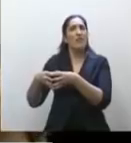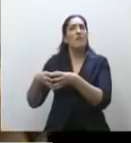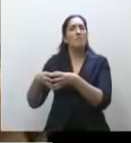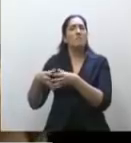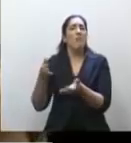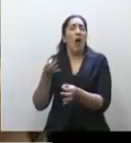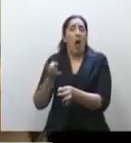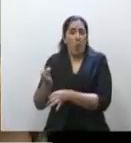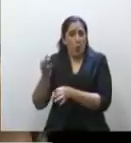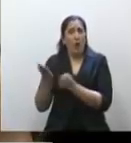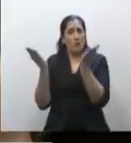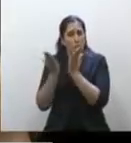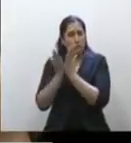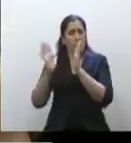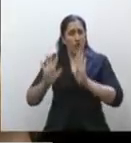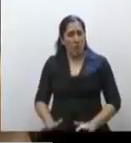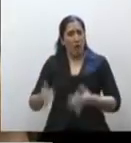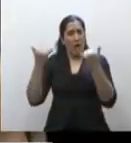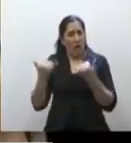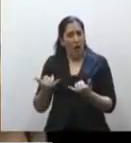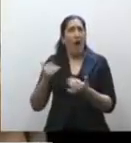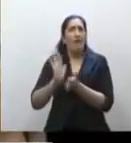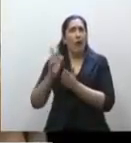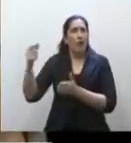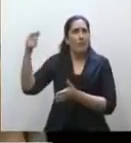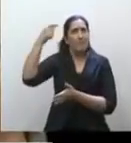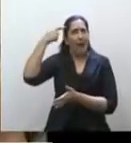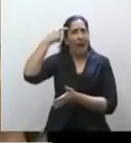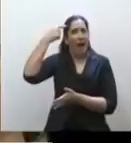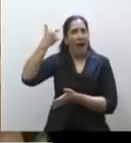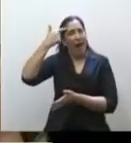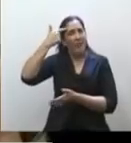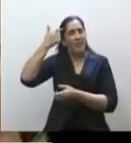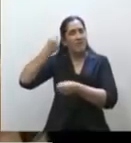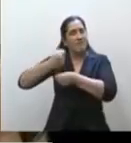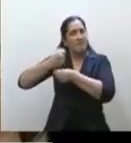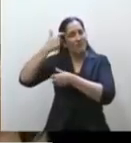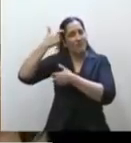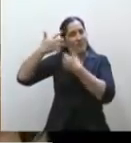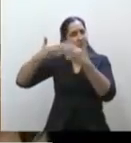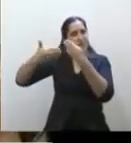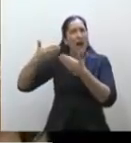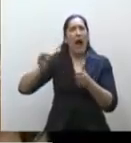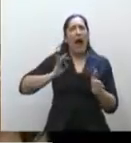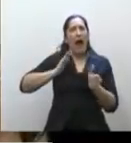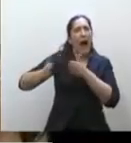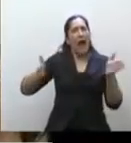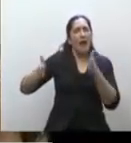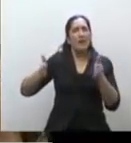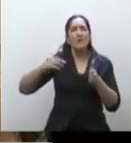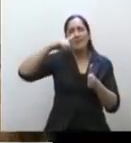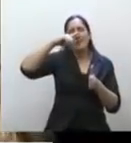educada o formada o formateada, si se quiere, aquellos años de los 60 y los 70,